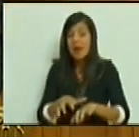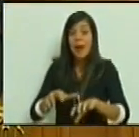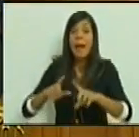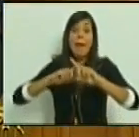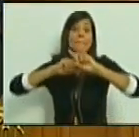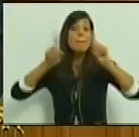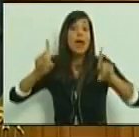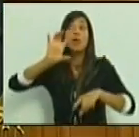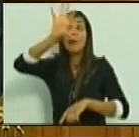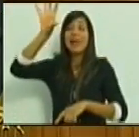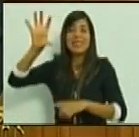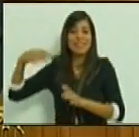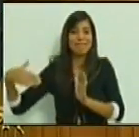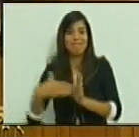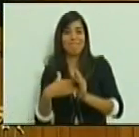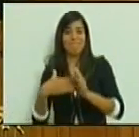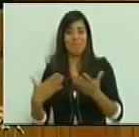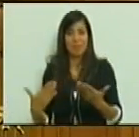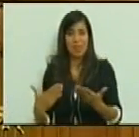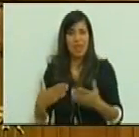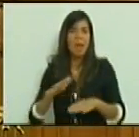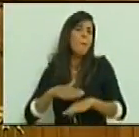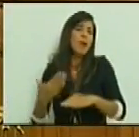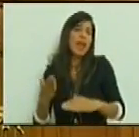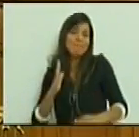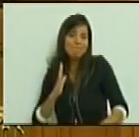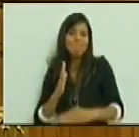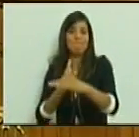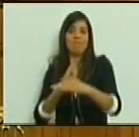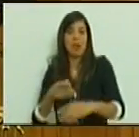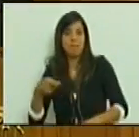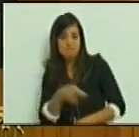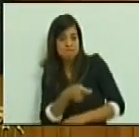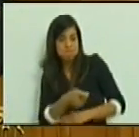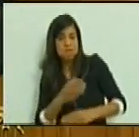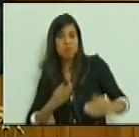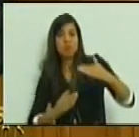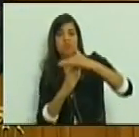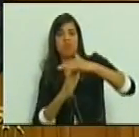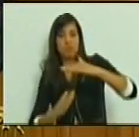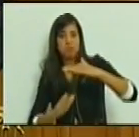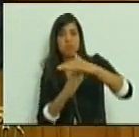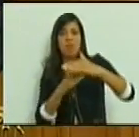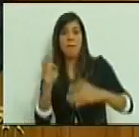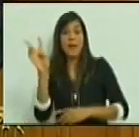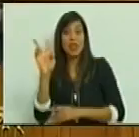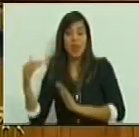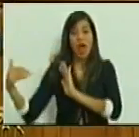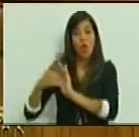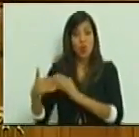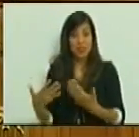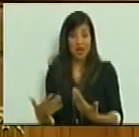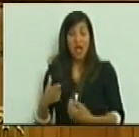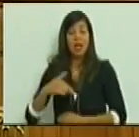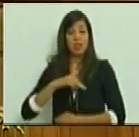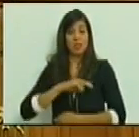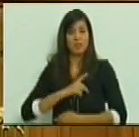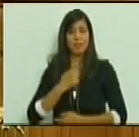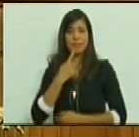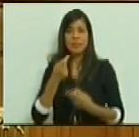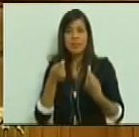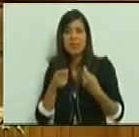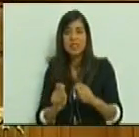adelante. Porque hay un bloqueo de algunos elementos que nos permiten ir a